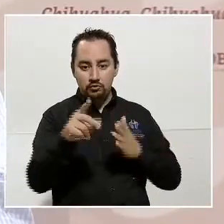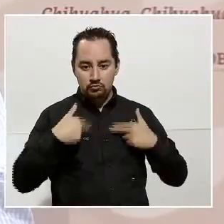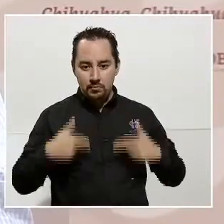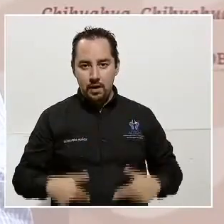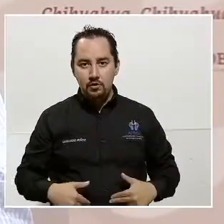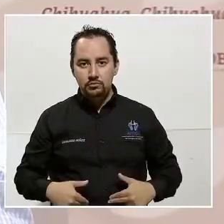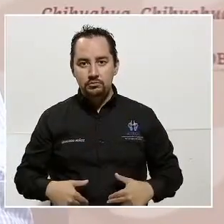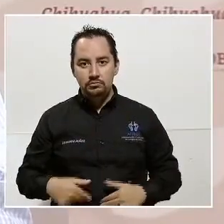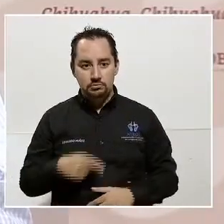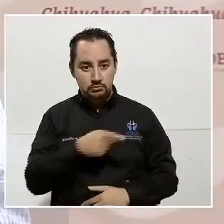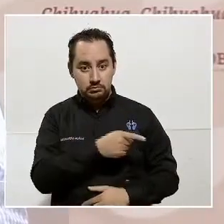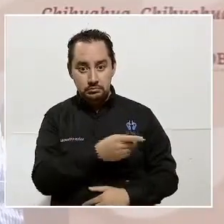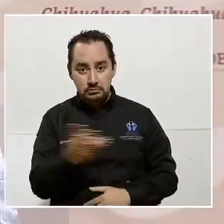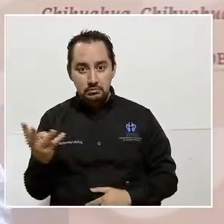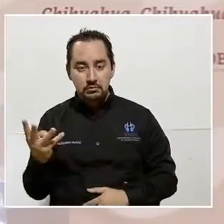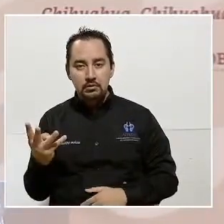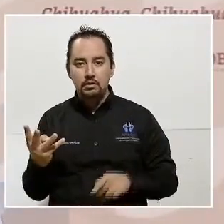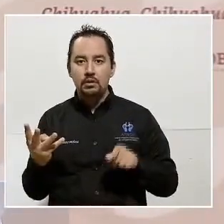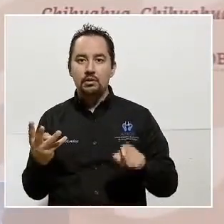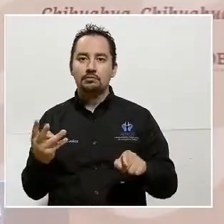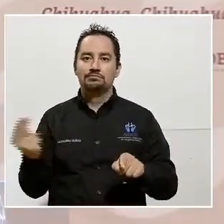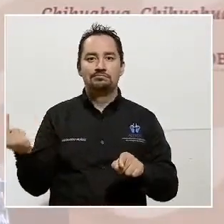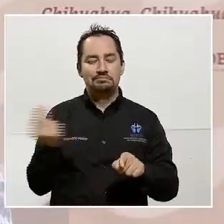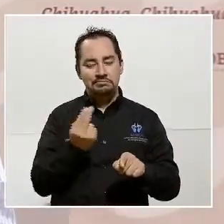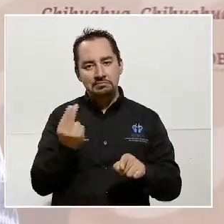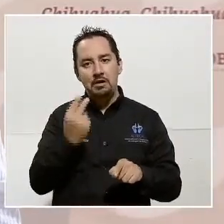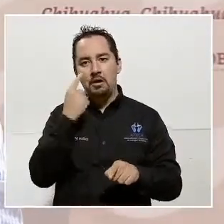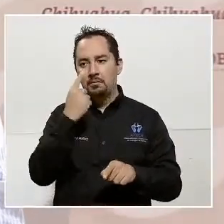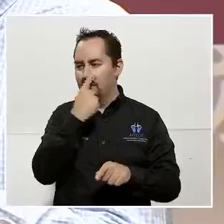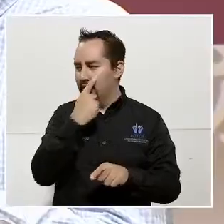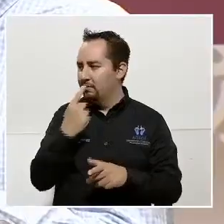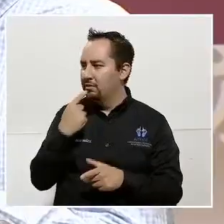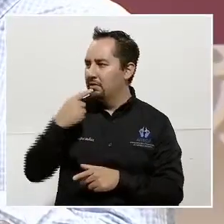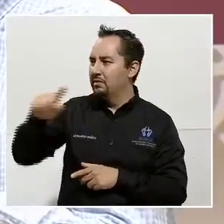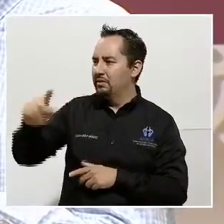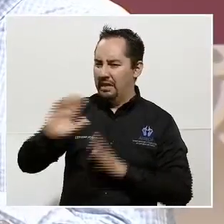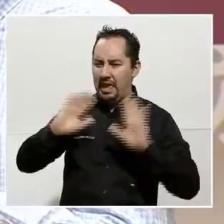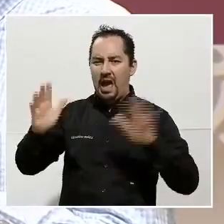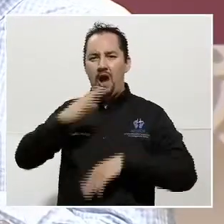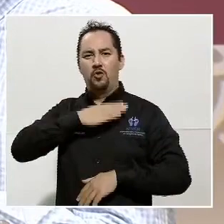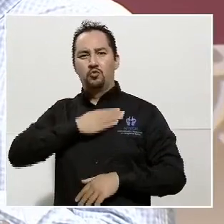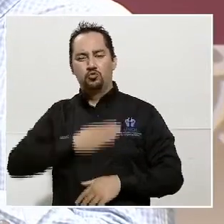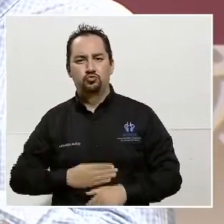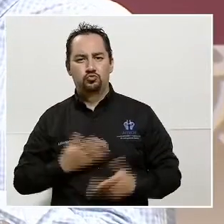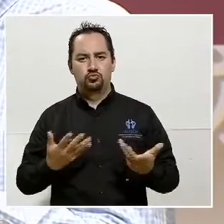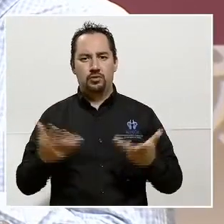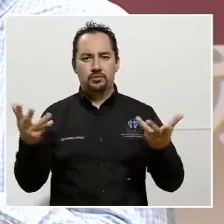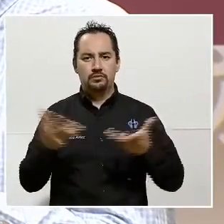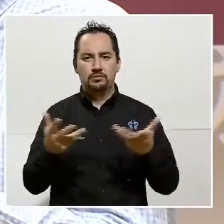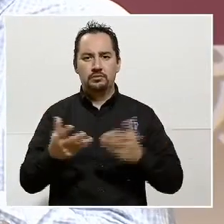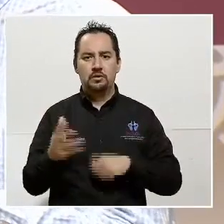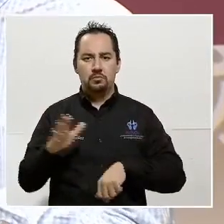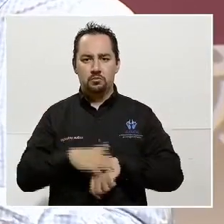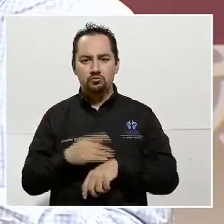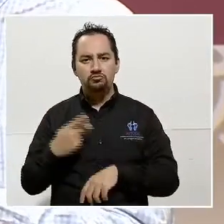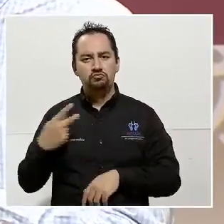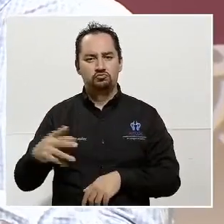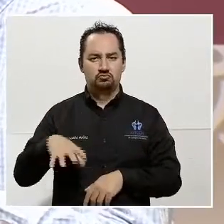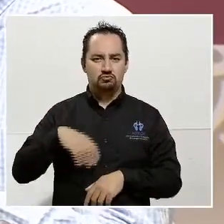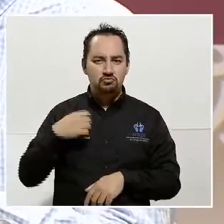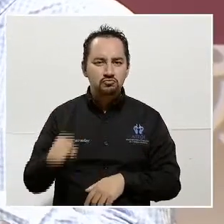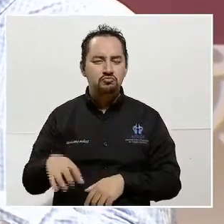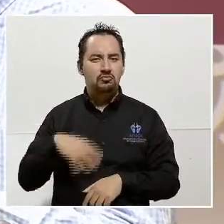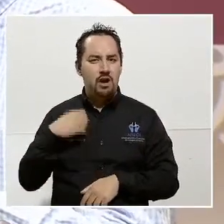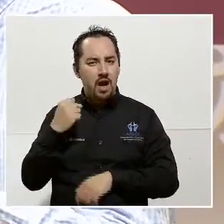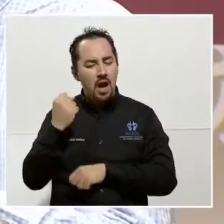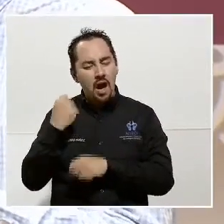de hoy vean reflejadas sus demandas por justicia en las luchas que desde hace